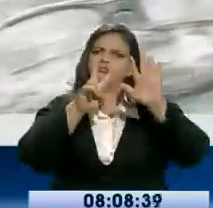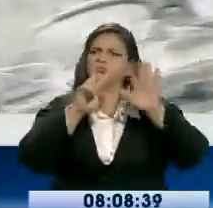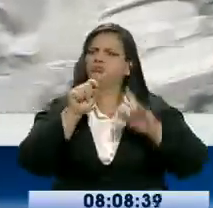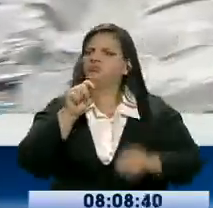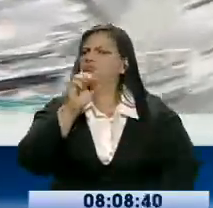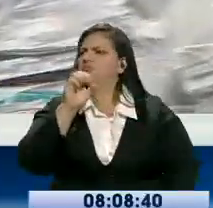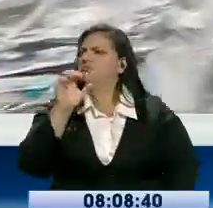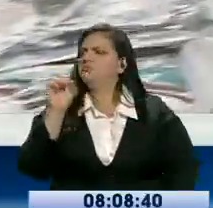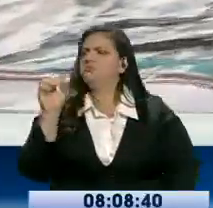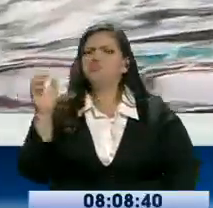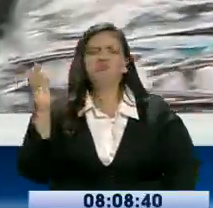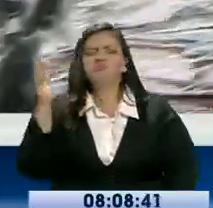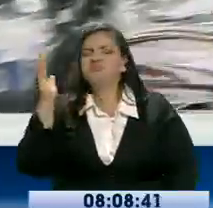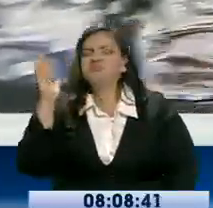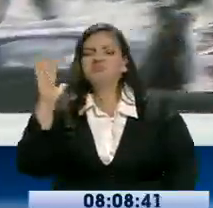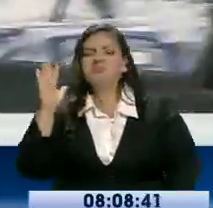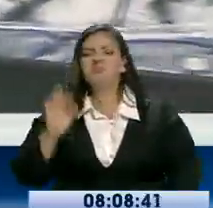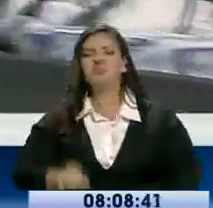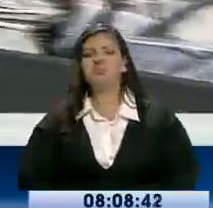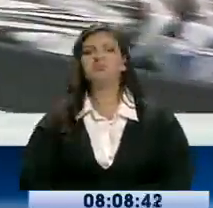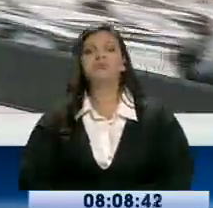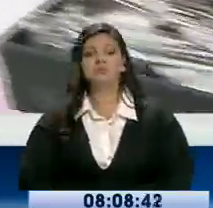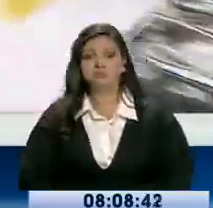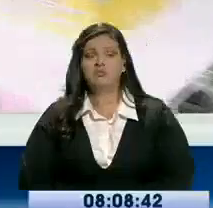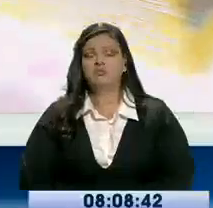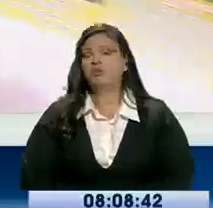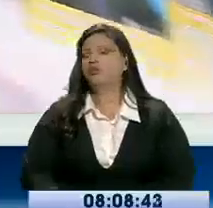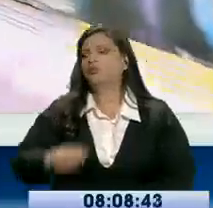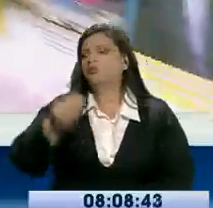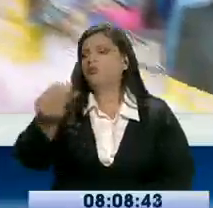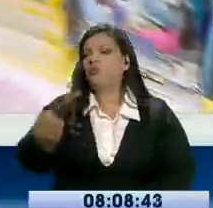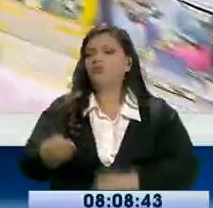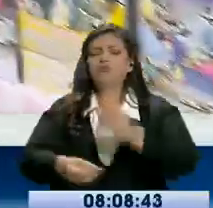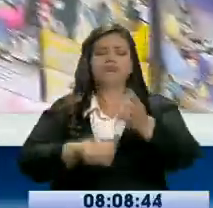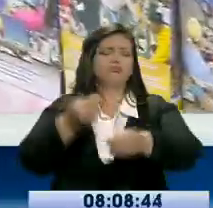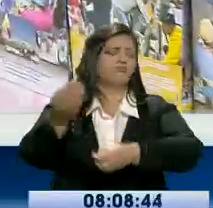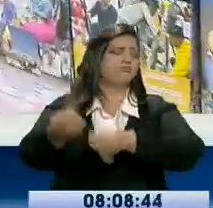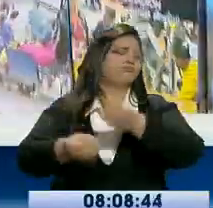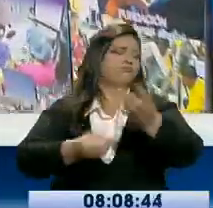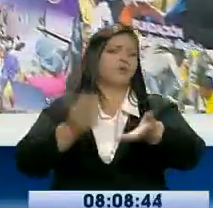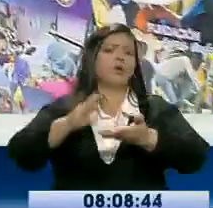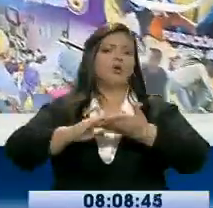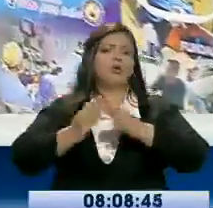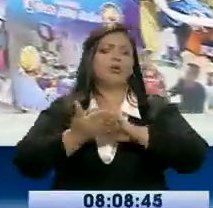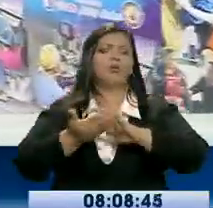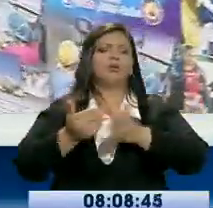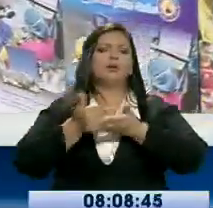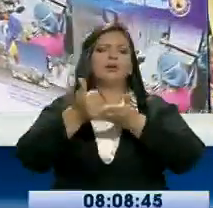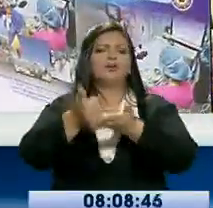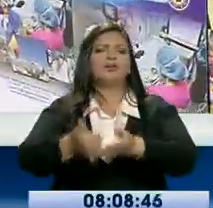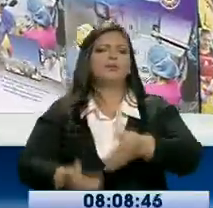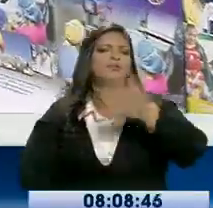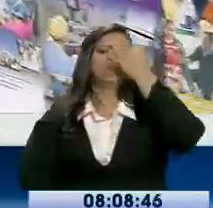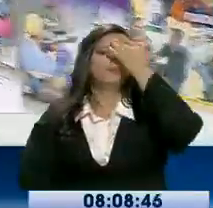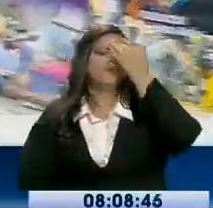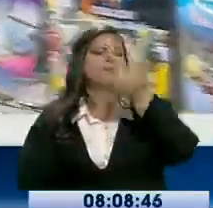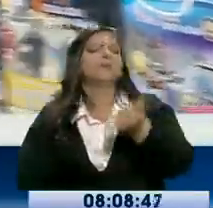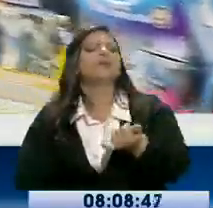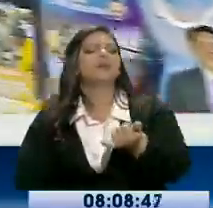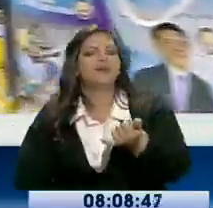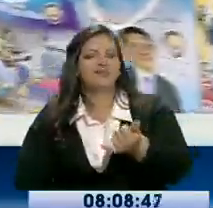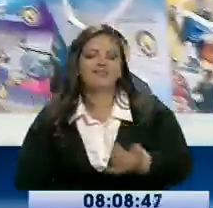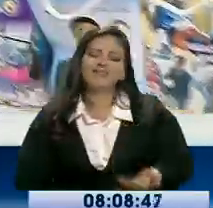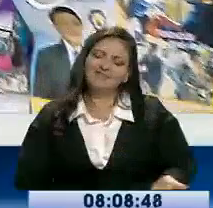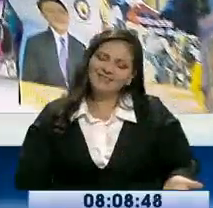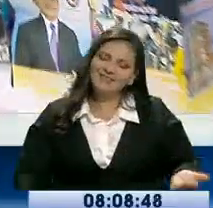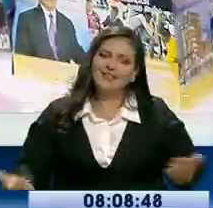ahí estamos permanentemente, constantemente ayudando a la comunidad. ¿Por qué? Porque la comunidad está permanentemente